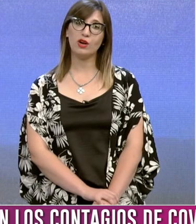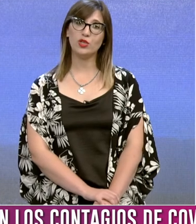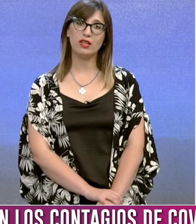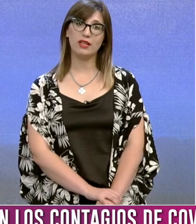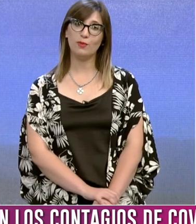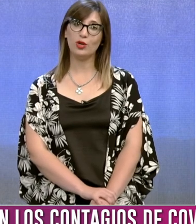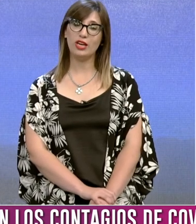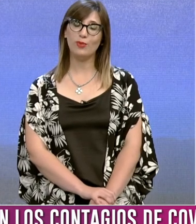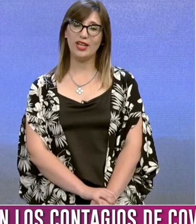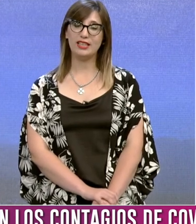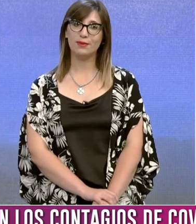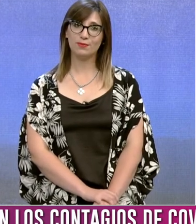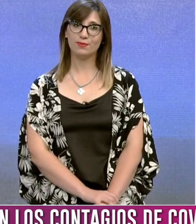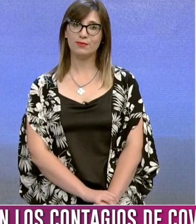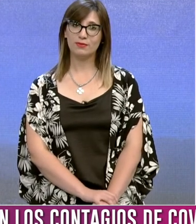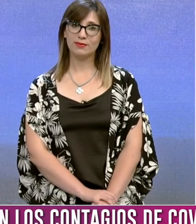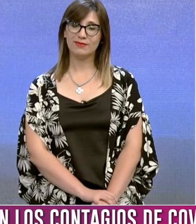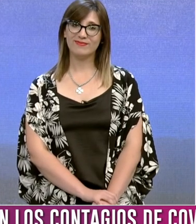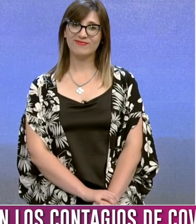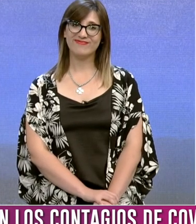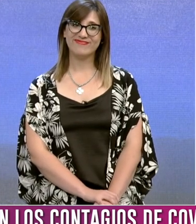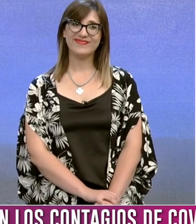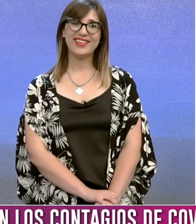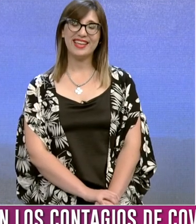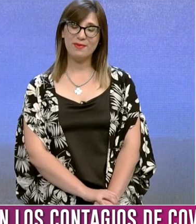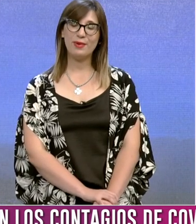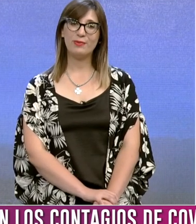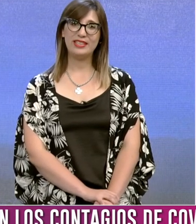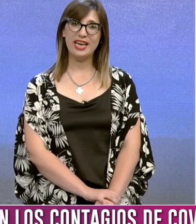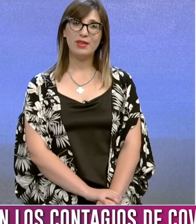por darnos este testimonio tan importante. Gracias a ustedes. Que tengan un buen día. Que esté muy bien. Buen día.